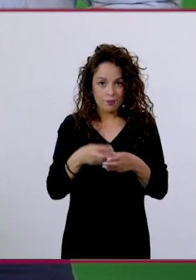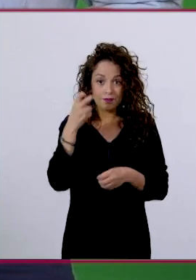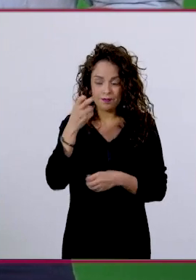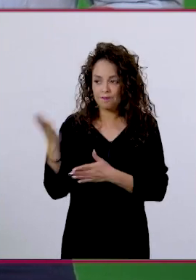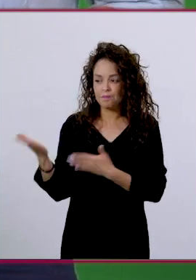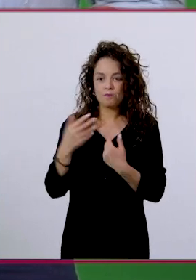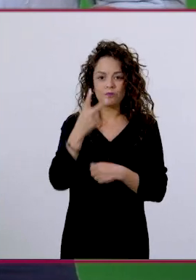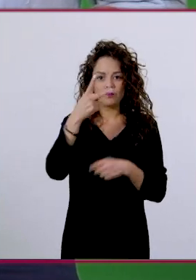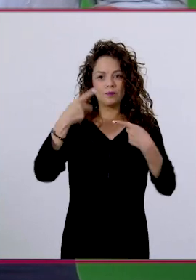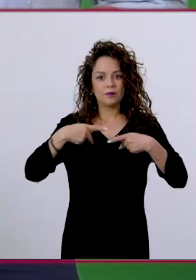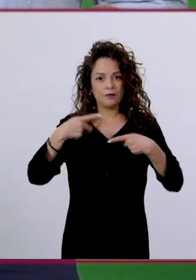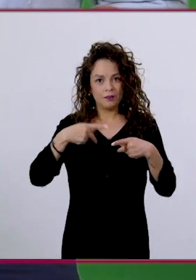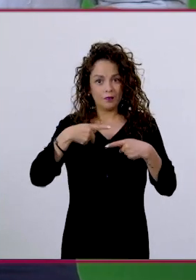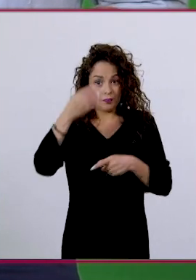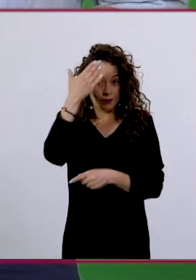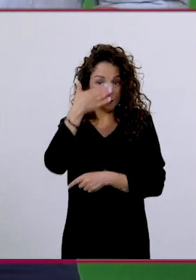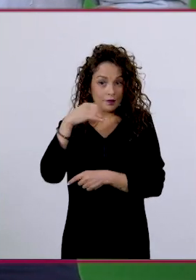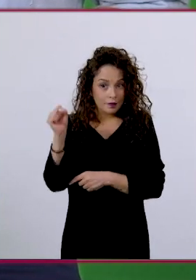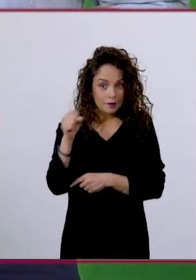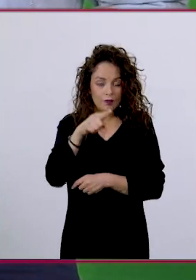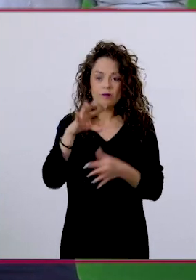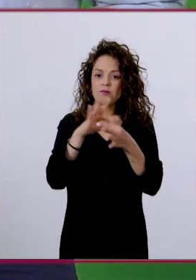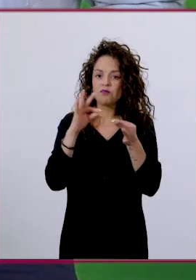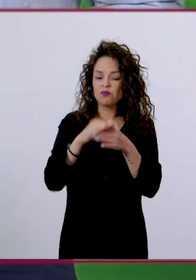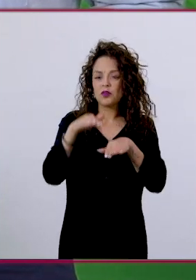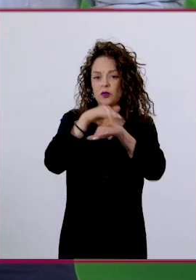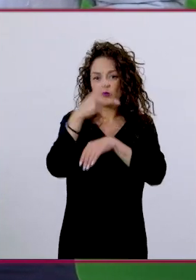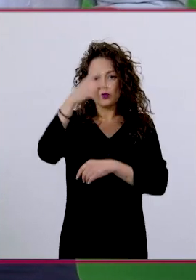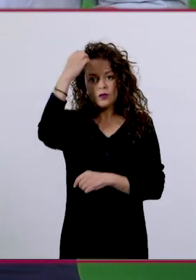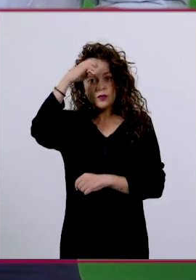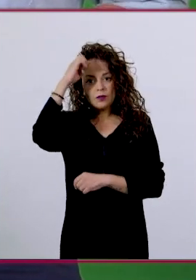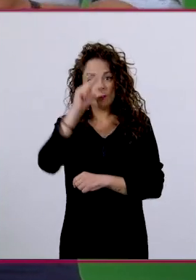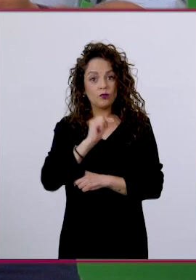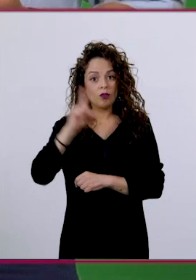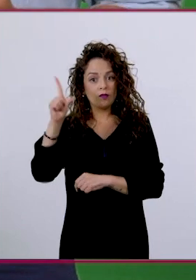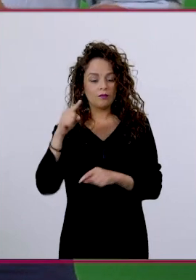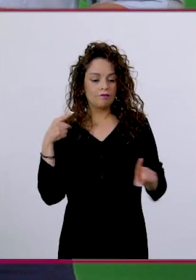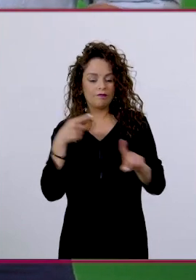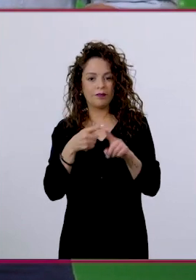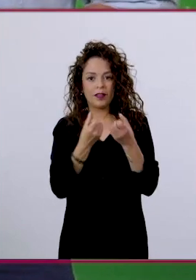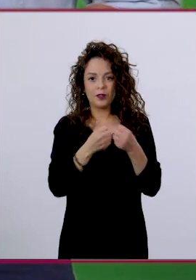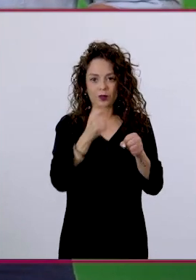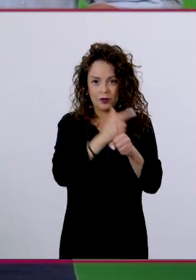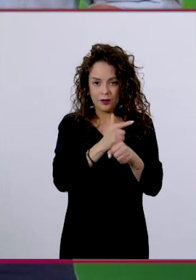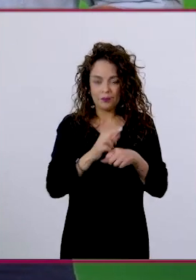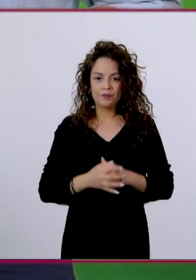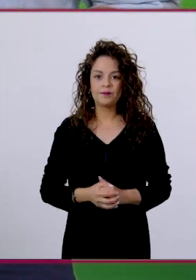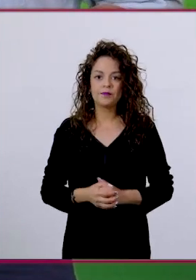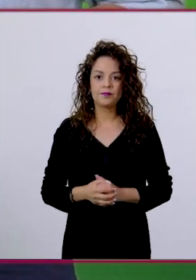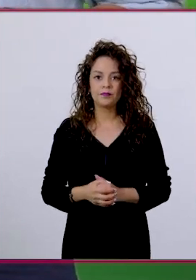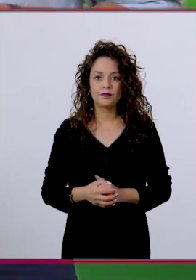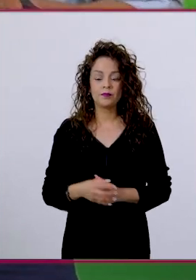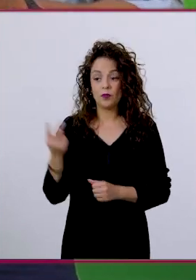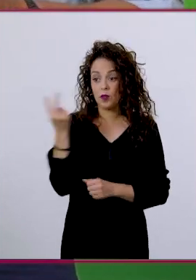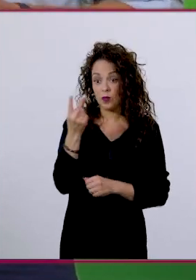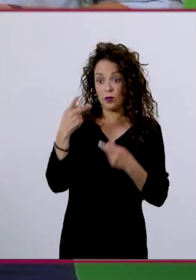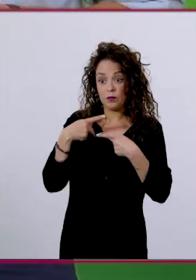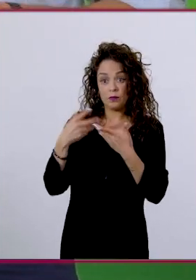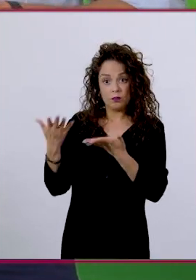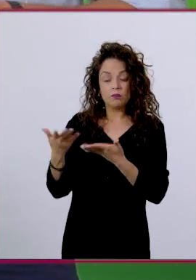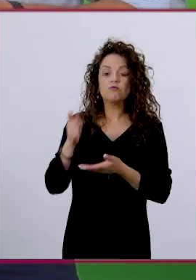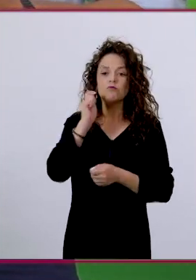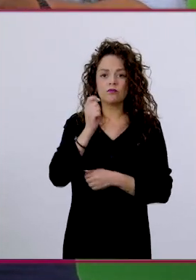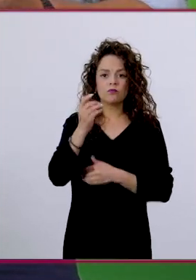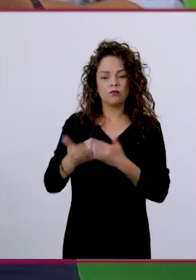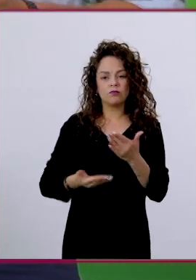amables especialistas que nos hablarán de sus experiencias profesionales con enfoque social. Eli Vigueras y Genaro Hernández trabajan propuestas